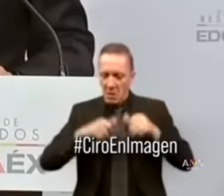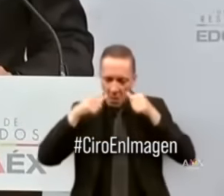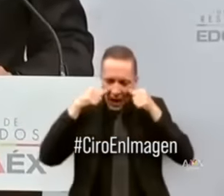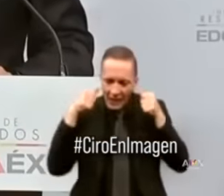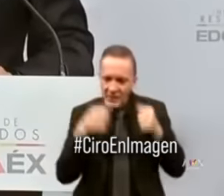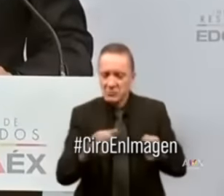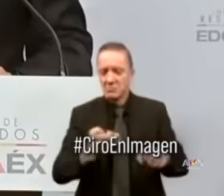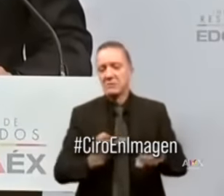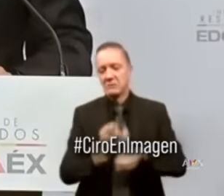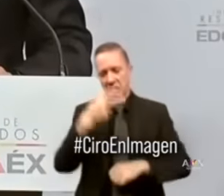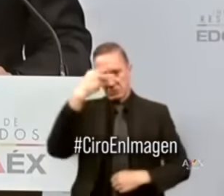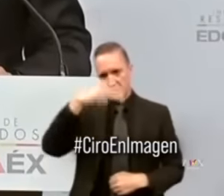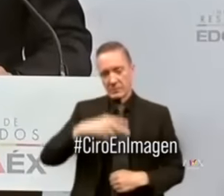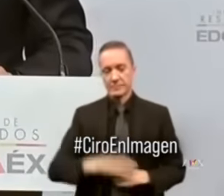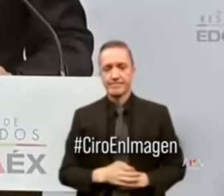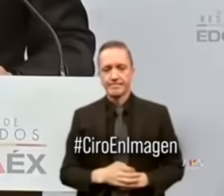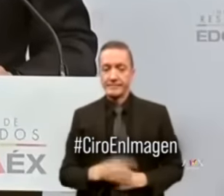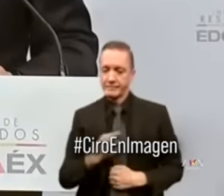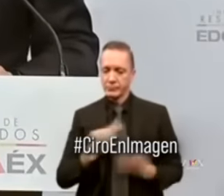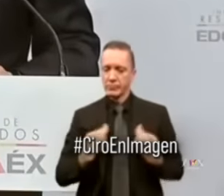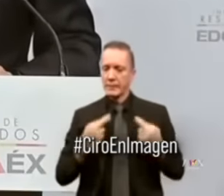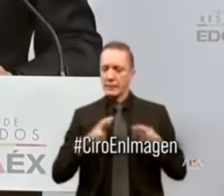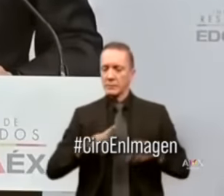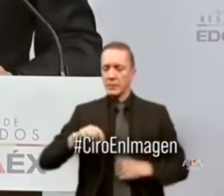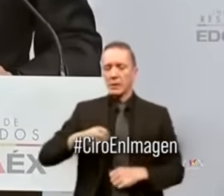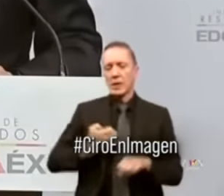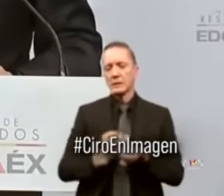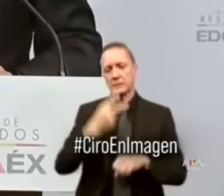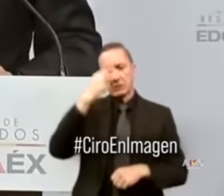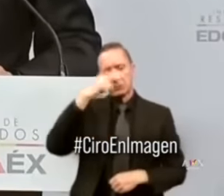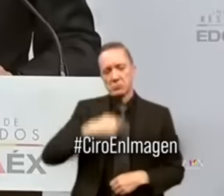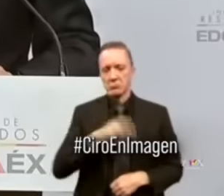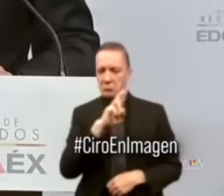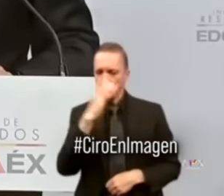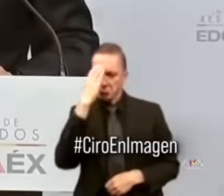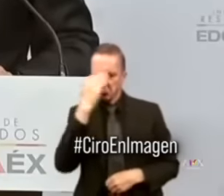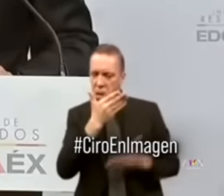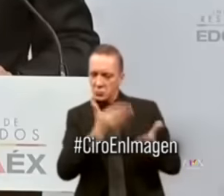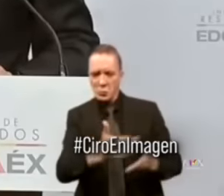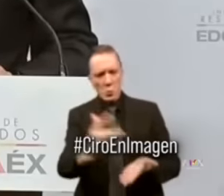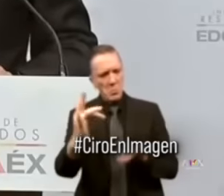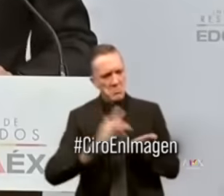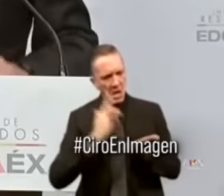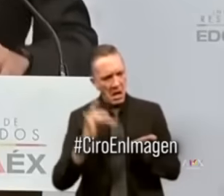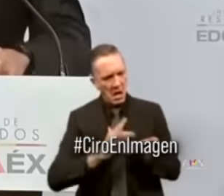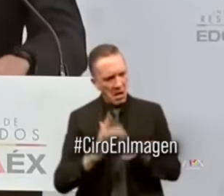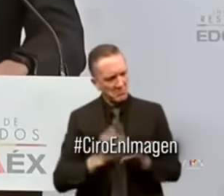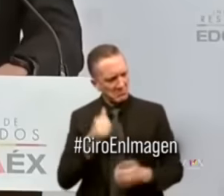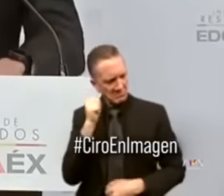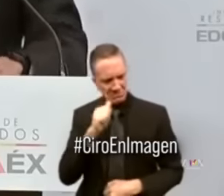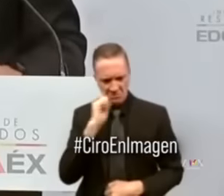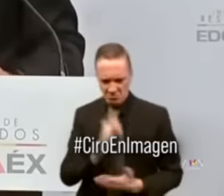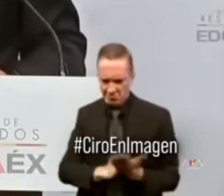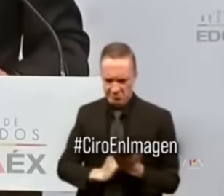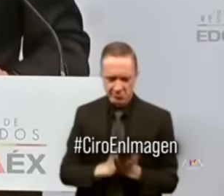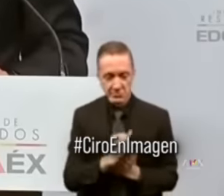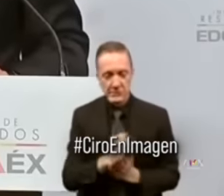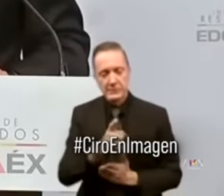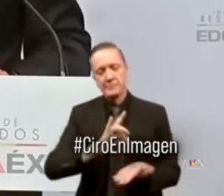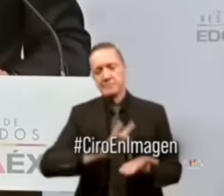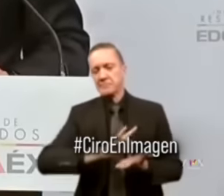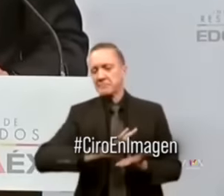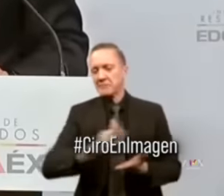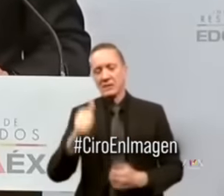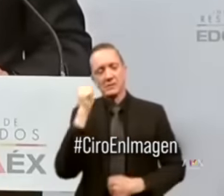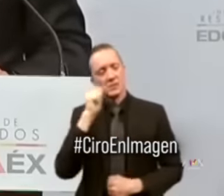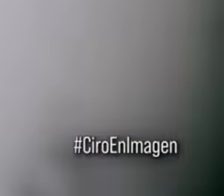México a nombre del estado de México reconozco su apoyo decidido y le agradezco por todo el apoyo